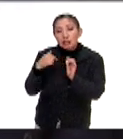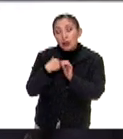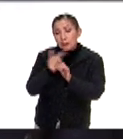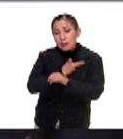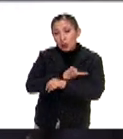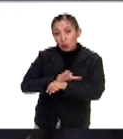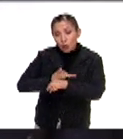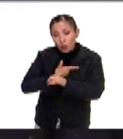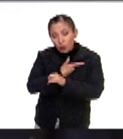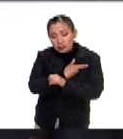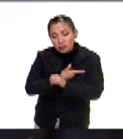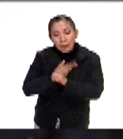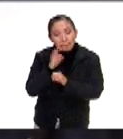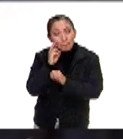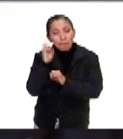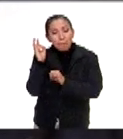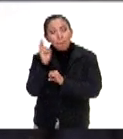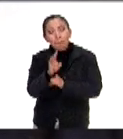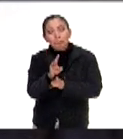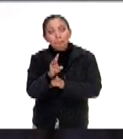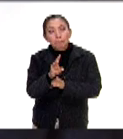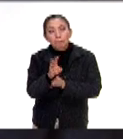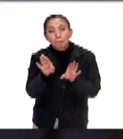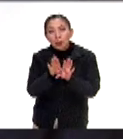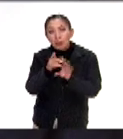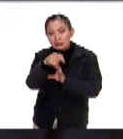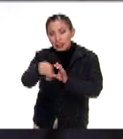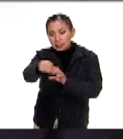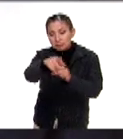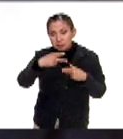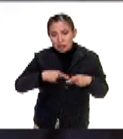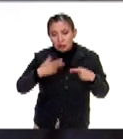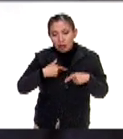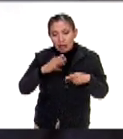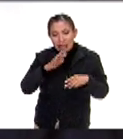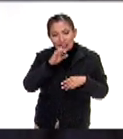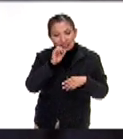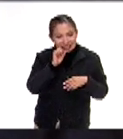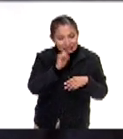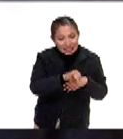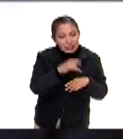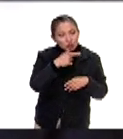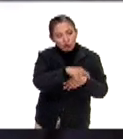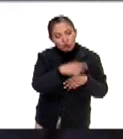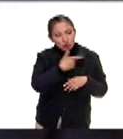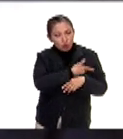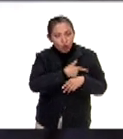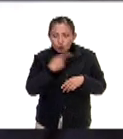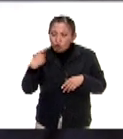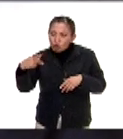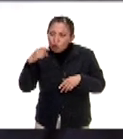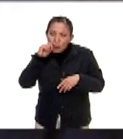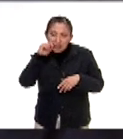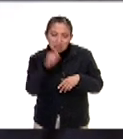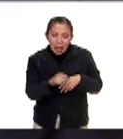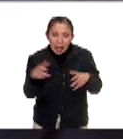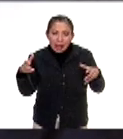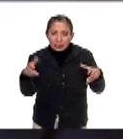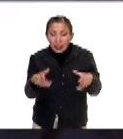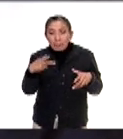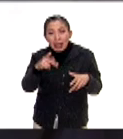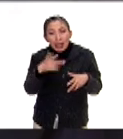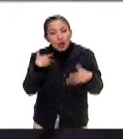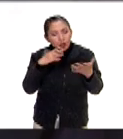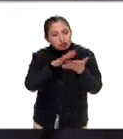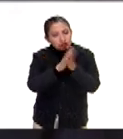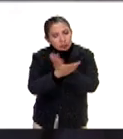que me gustó mucho fue ver cómo estos personajes, sí a raíz de sus propios gustos y de su amistad, pero sí